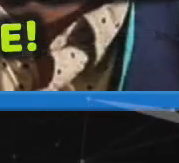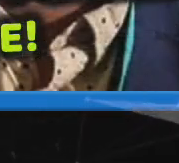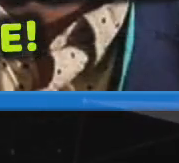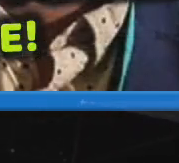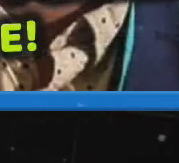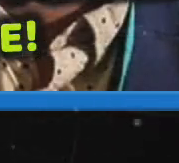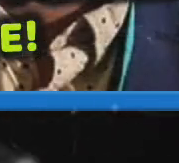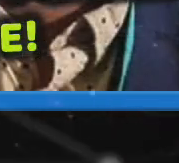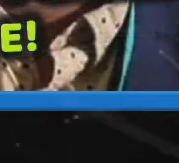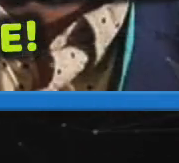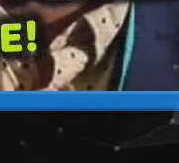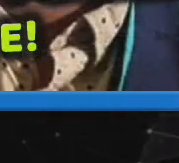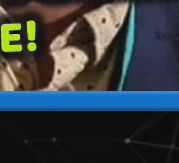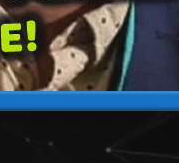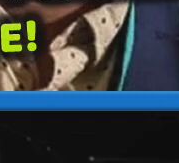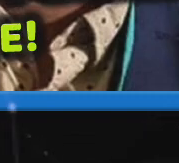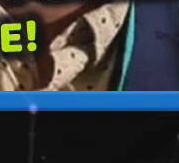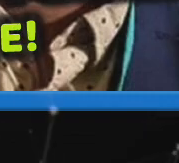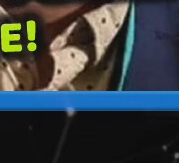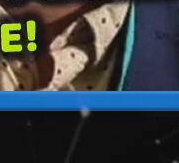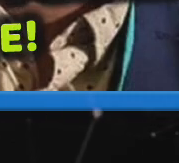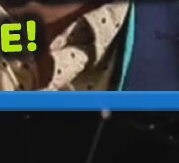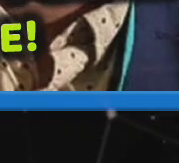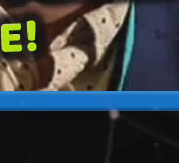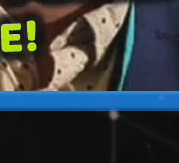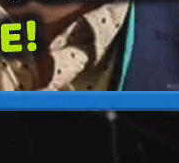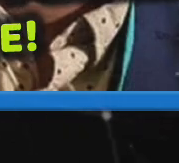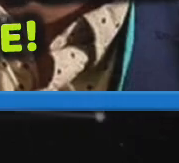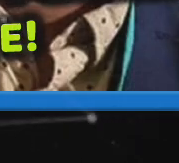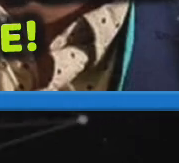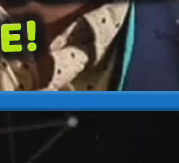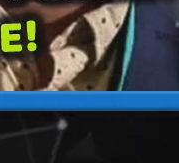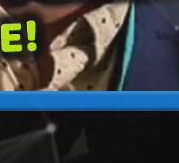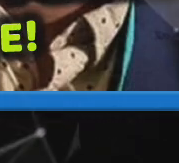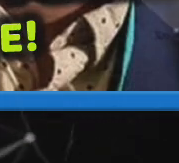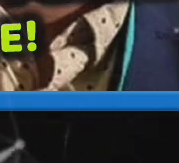en la conferencia de hoy el presidente antes manuel lópez obrador